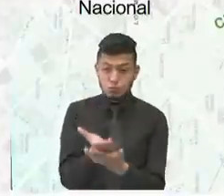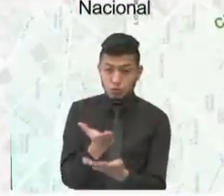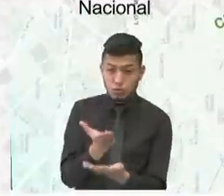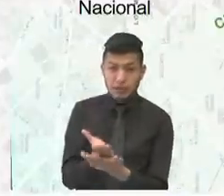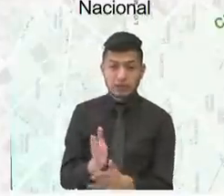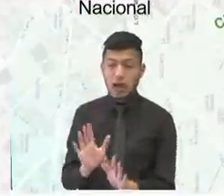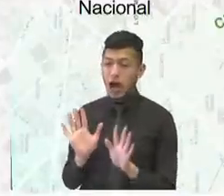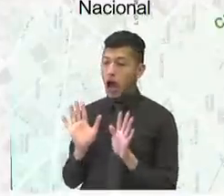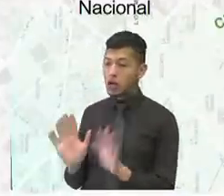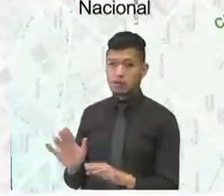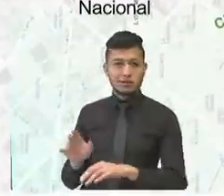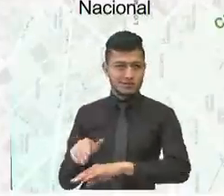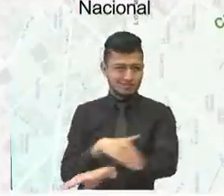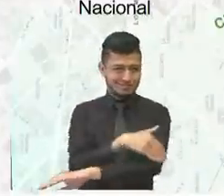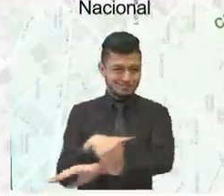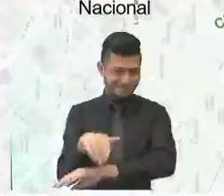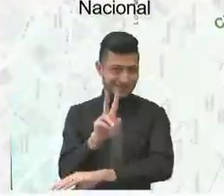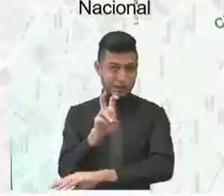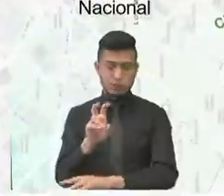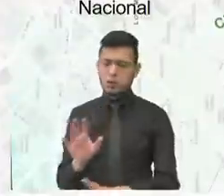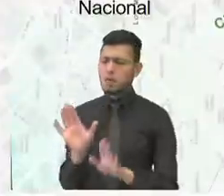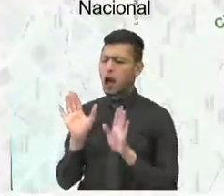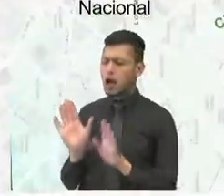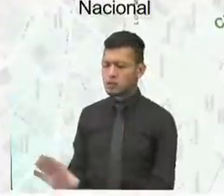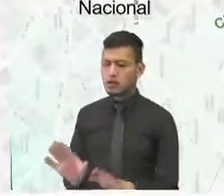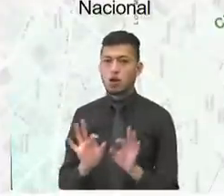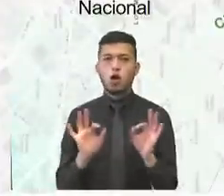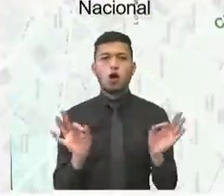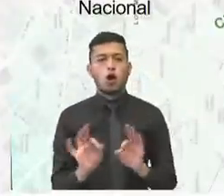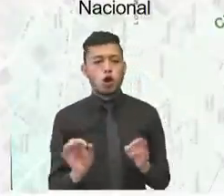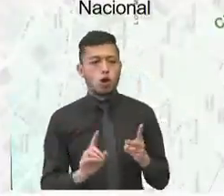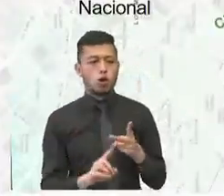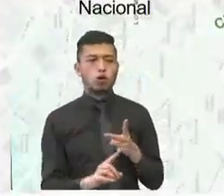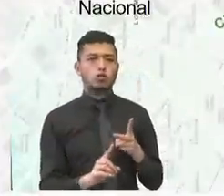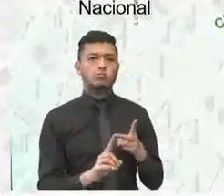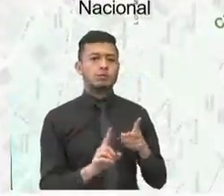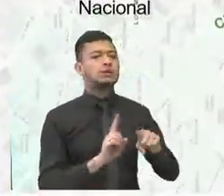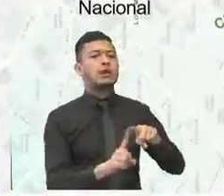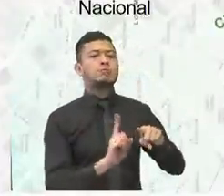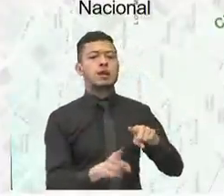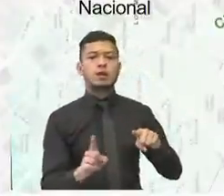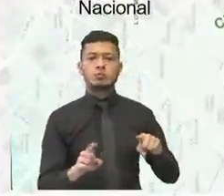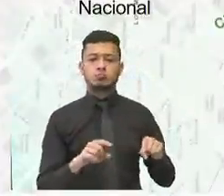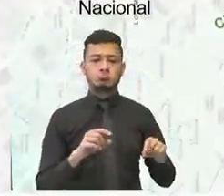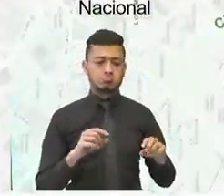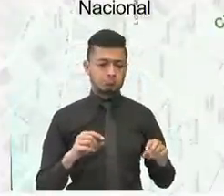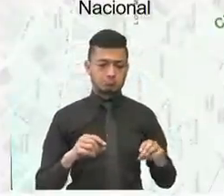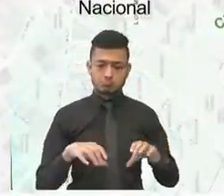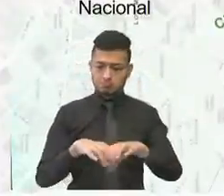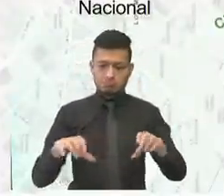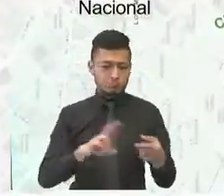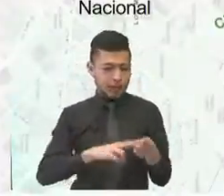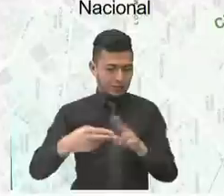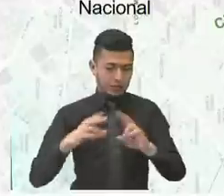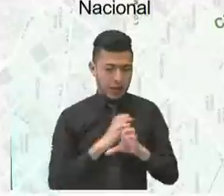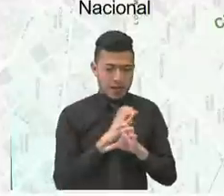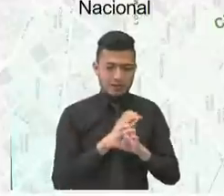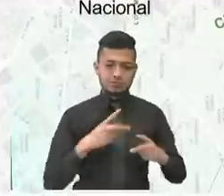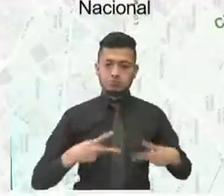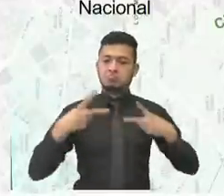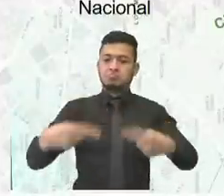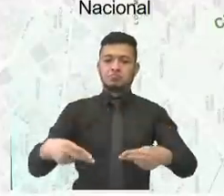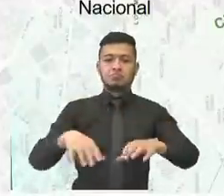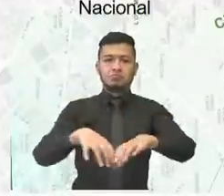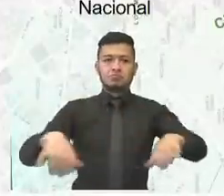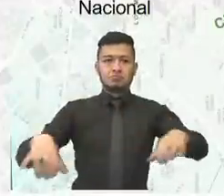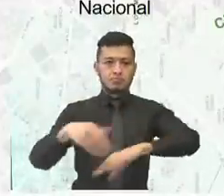está, o de la troncal de la Caracas, pero en la séptima, o del tranvía,